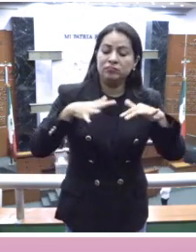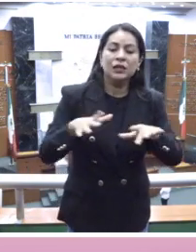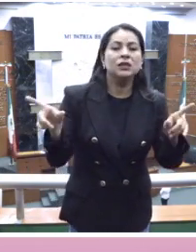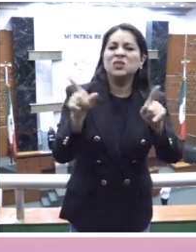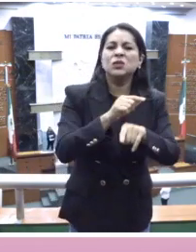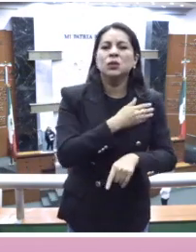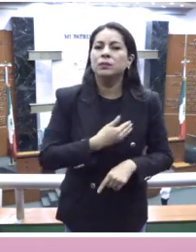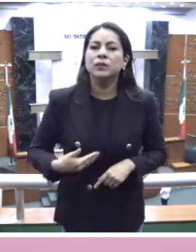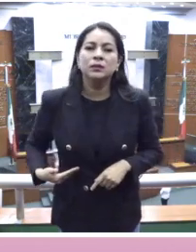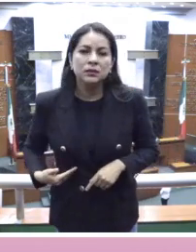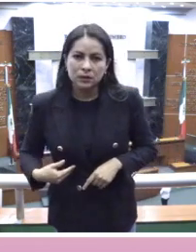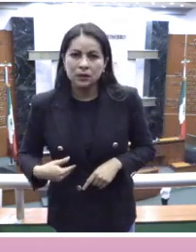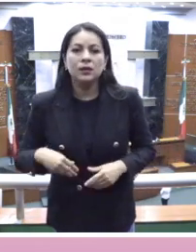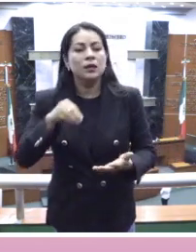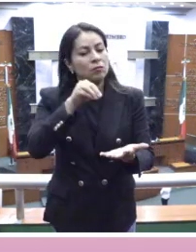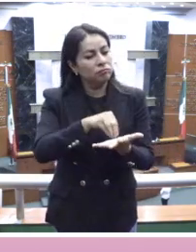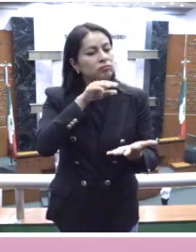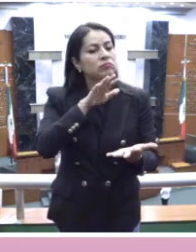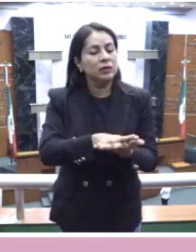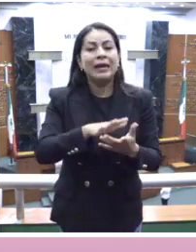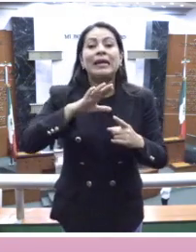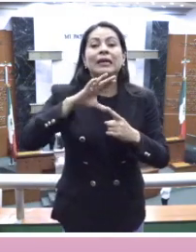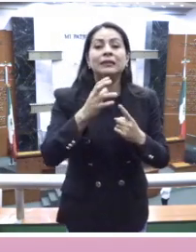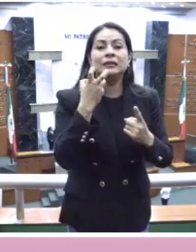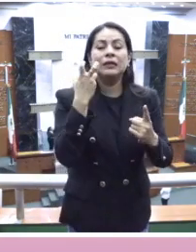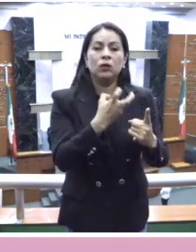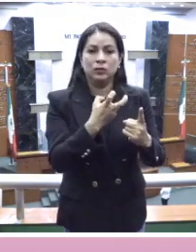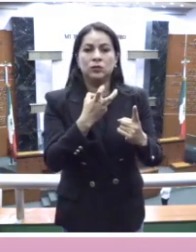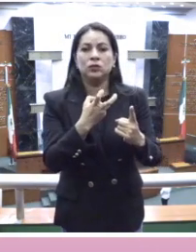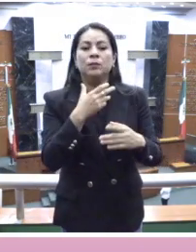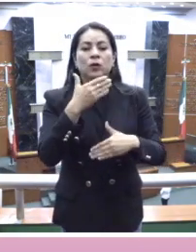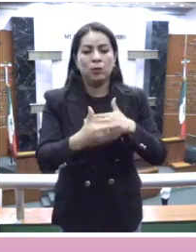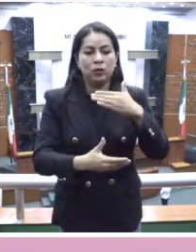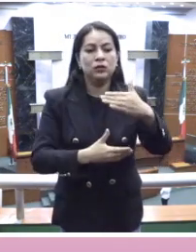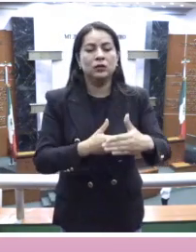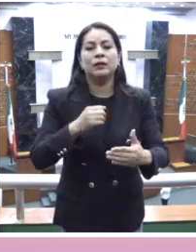diputado presidente, confirmando que esta comisión da por procedente por mayoría de votos.